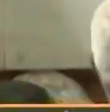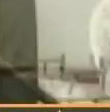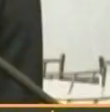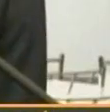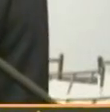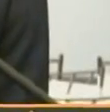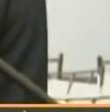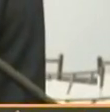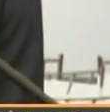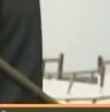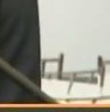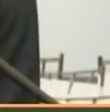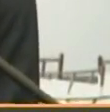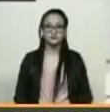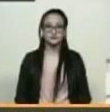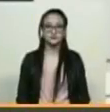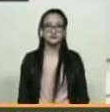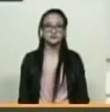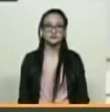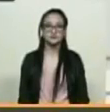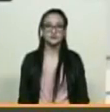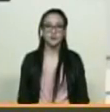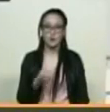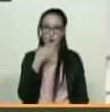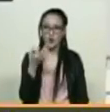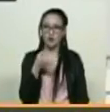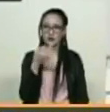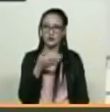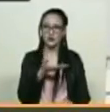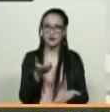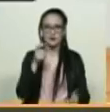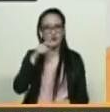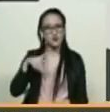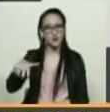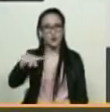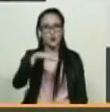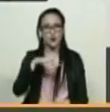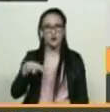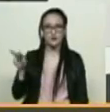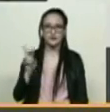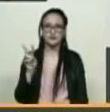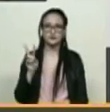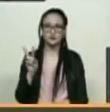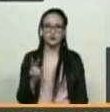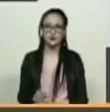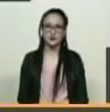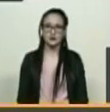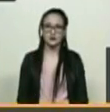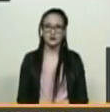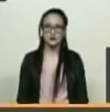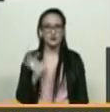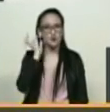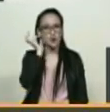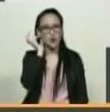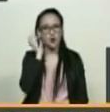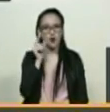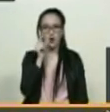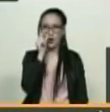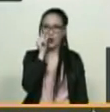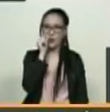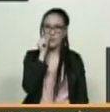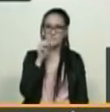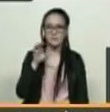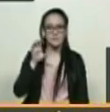Muy buenas tardes al pueblo de bien de Venezuela, a las mujeres y hombres de esta patria